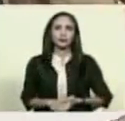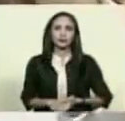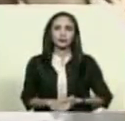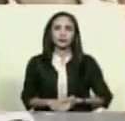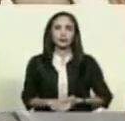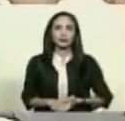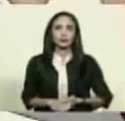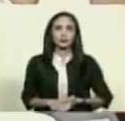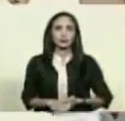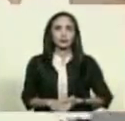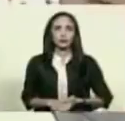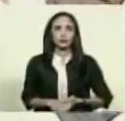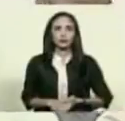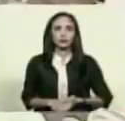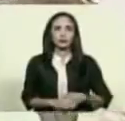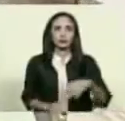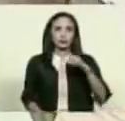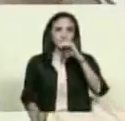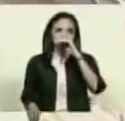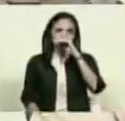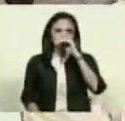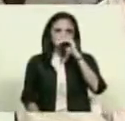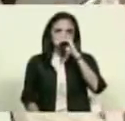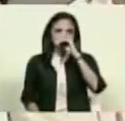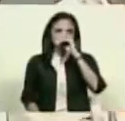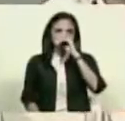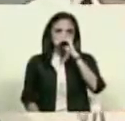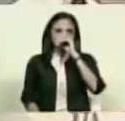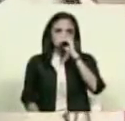Los más jóvenes no saben qué estoy diciendo.